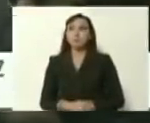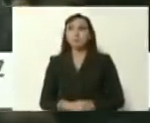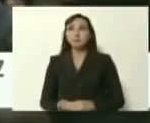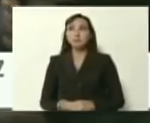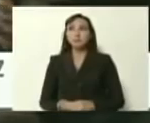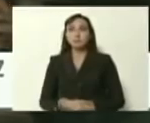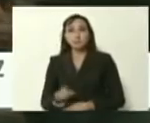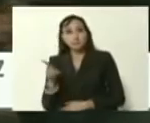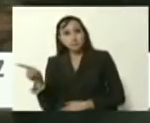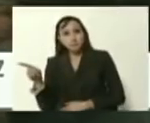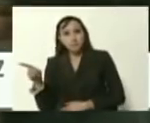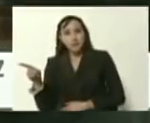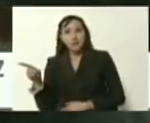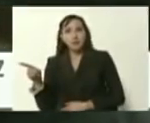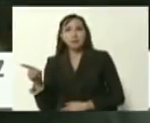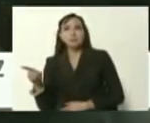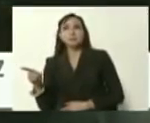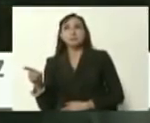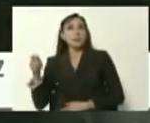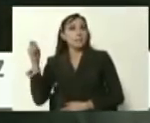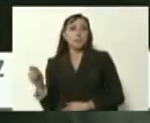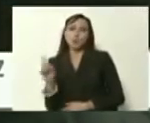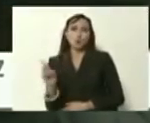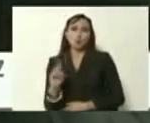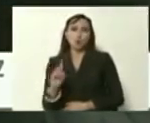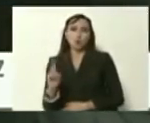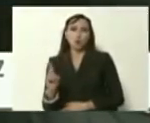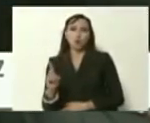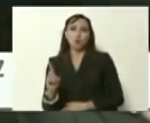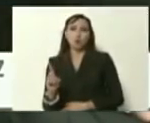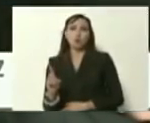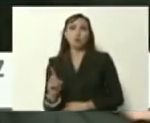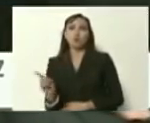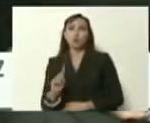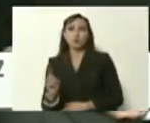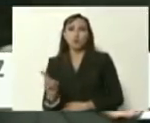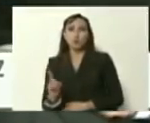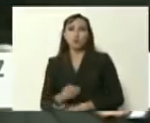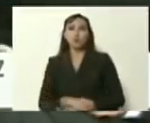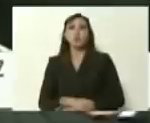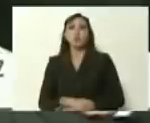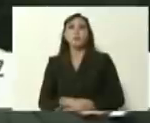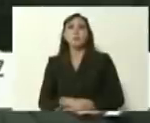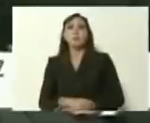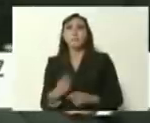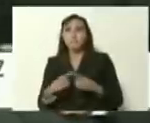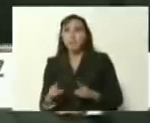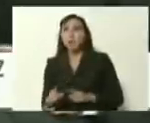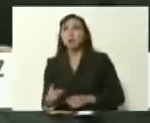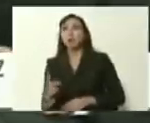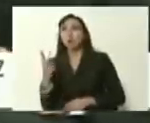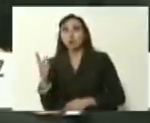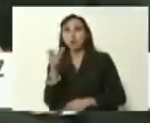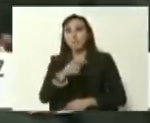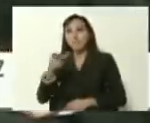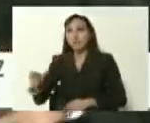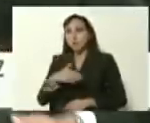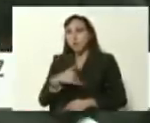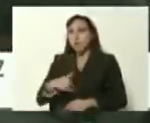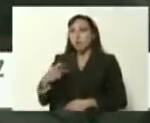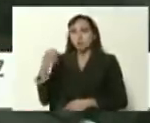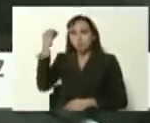Él no es diputado, pastor Yaramendi, pero vamos a abrir dos derechos de palabra adicionales, si le parece